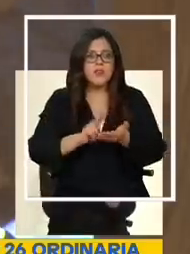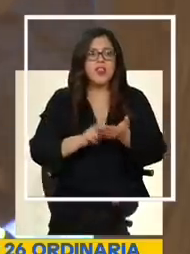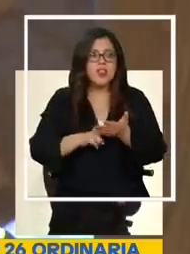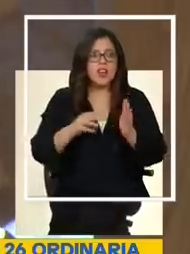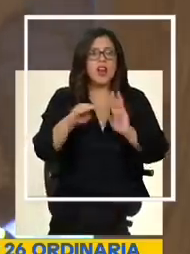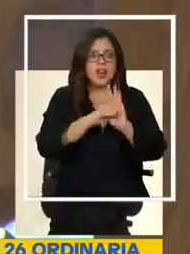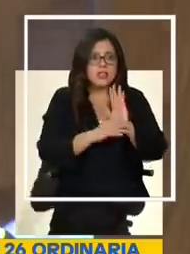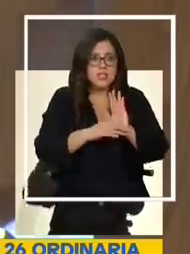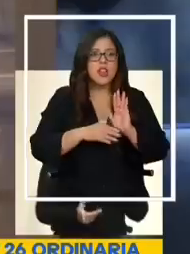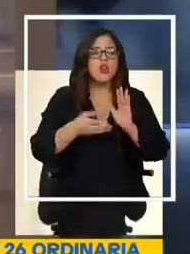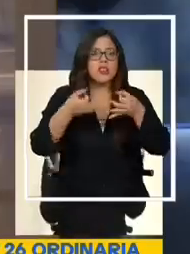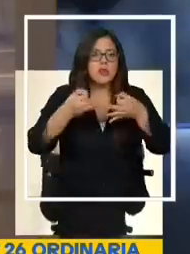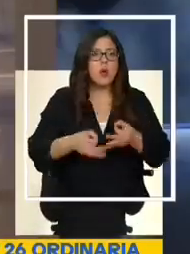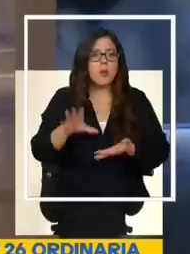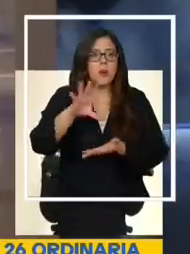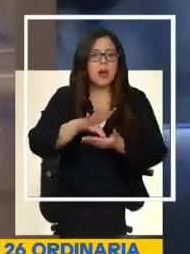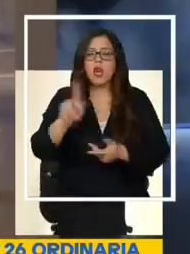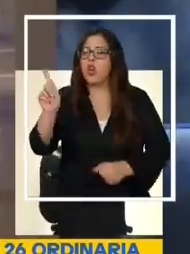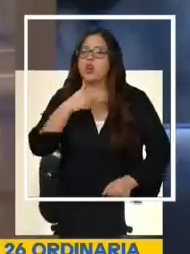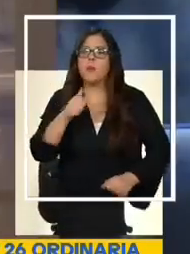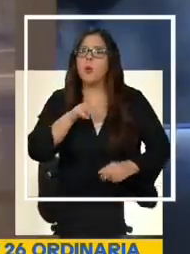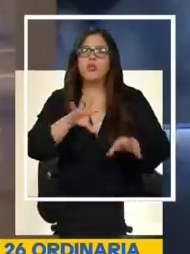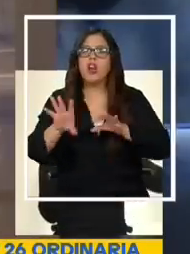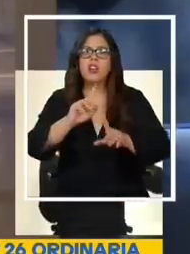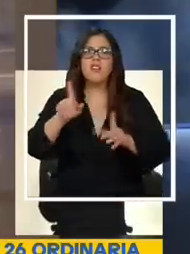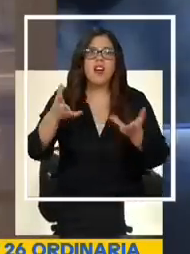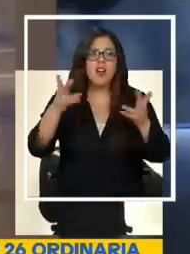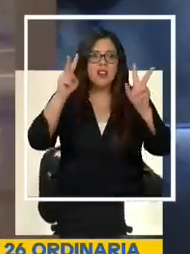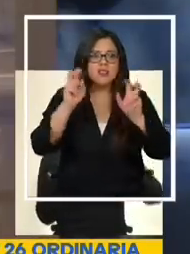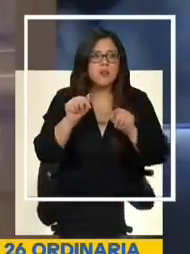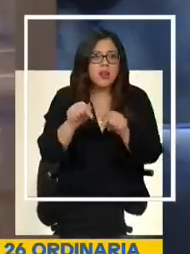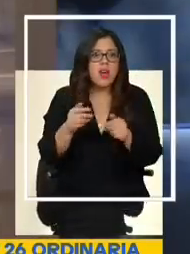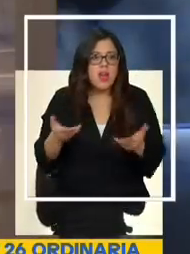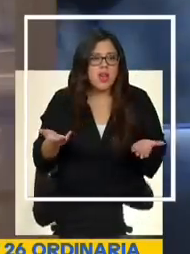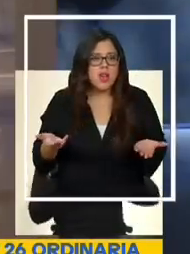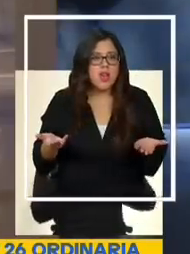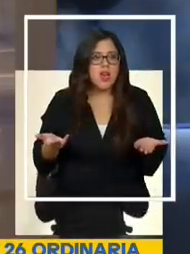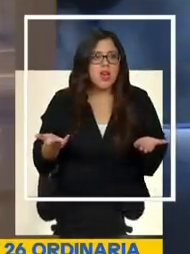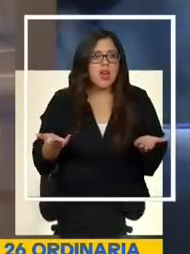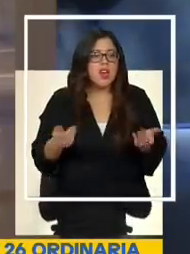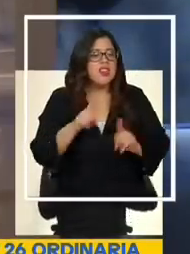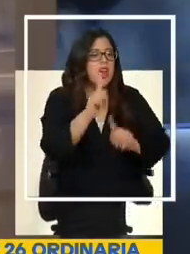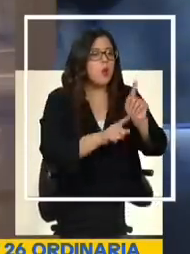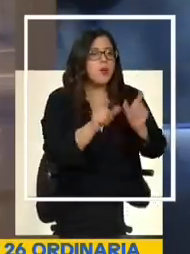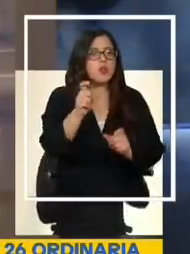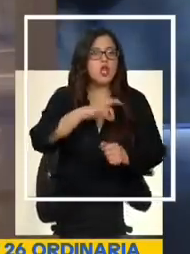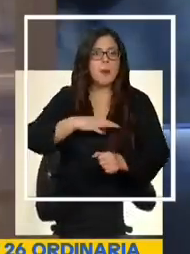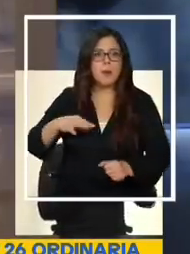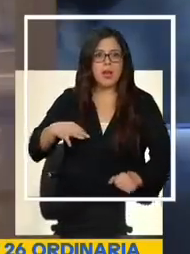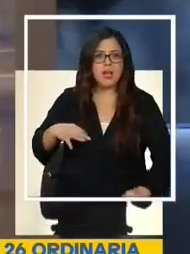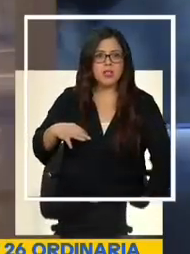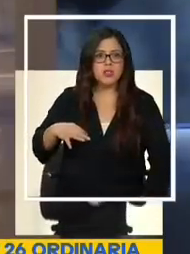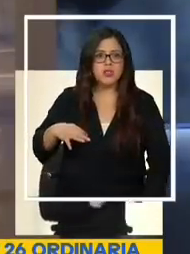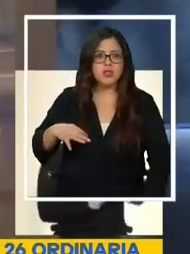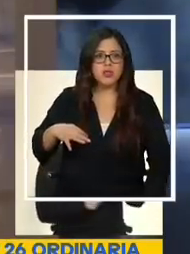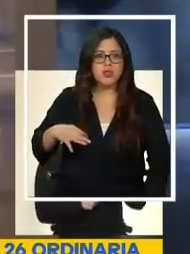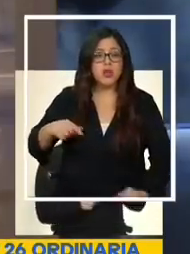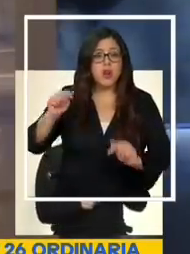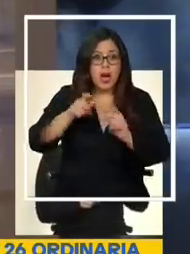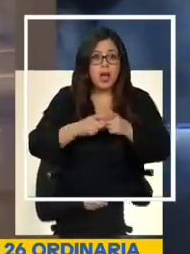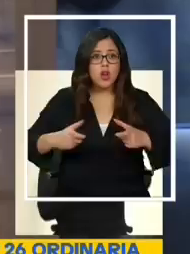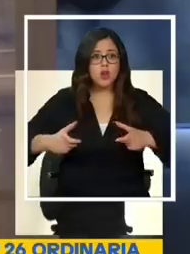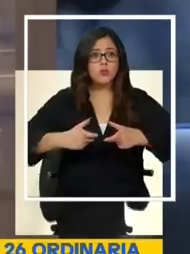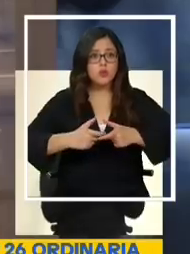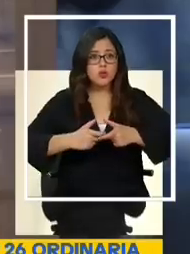una agenda de seguridad para el país. Pero no me gustan las actitudes pusilánimes de determinados ministros, que en la